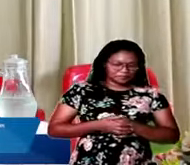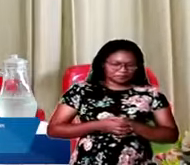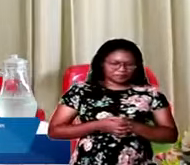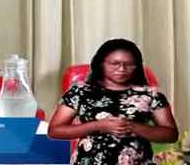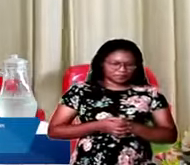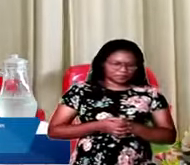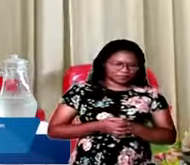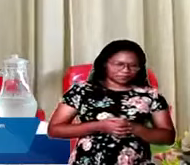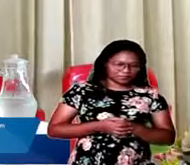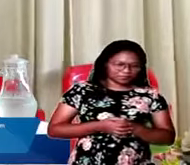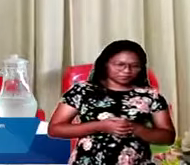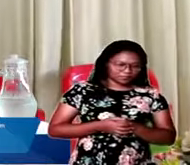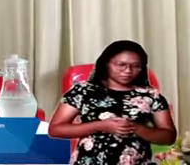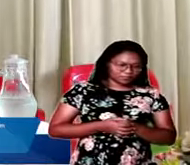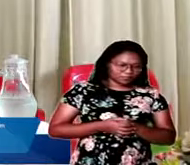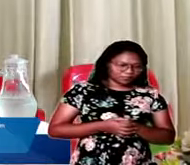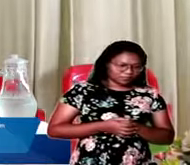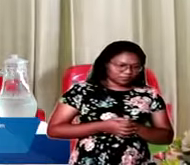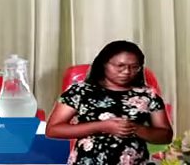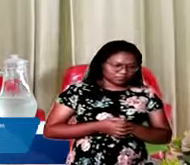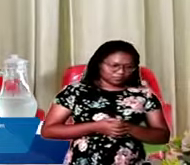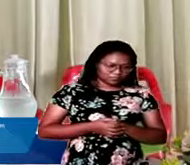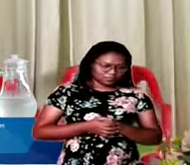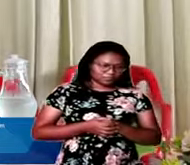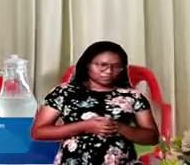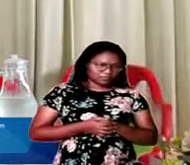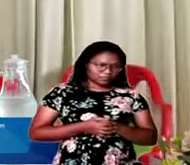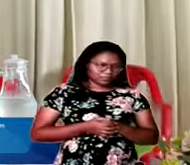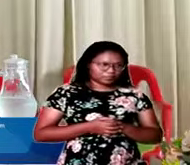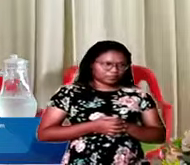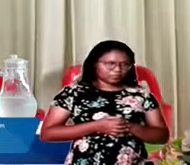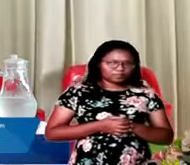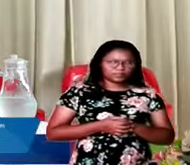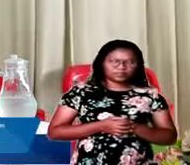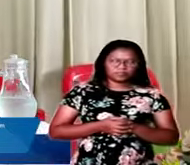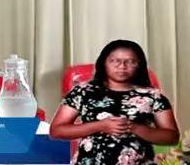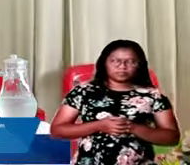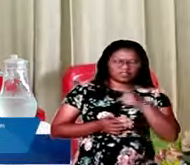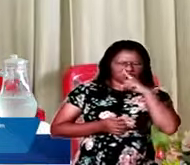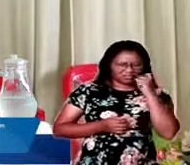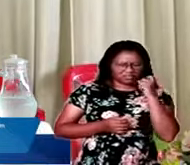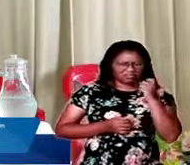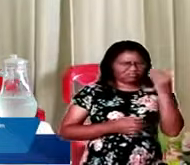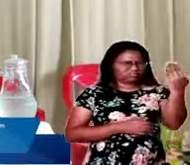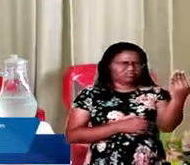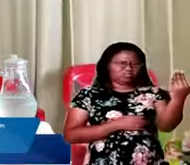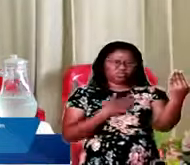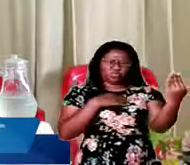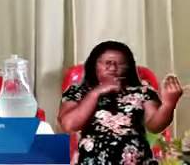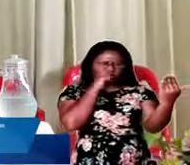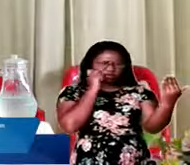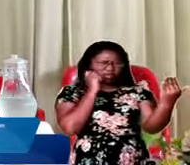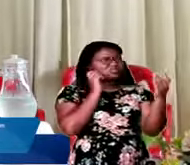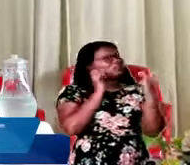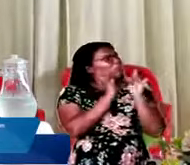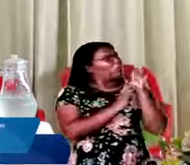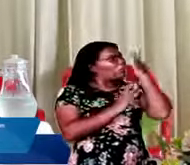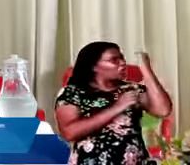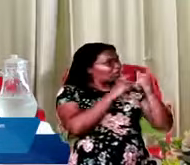Que no es correcto. Se para al espejo y dice, yo sí soy feo. Señor, ¿por qué me hizo tan feo?